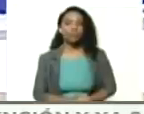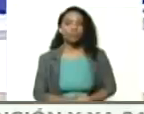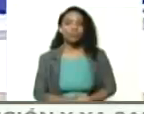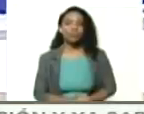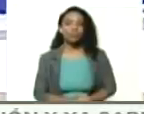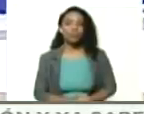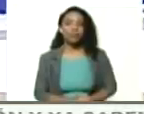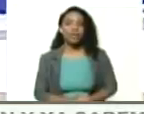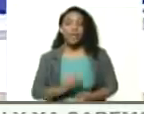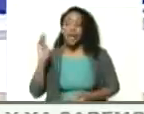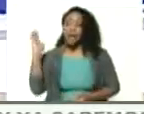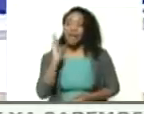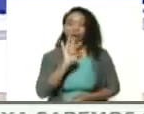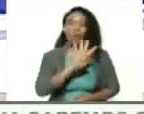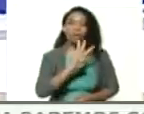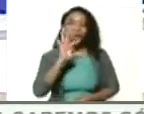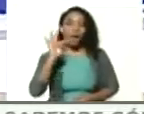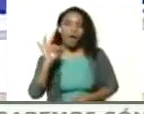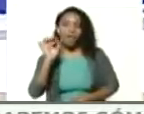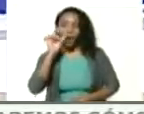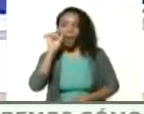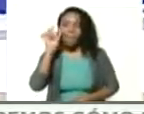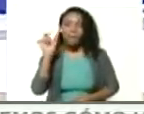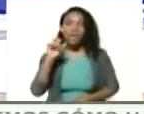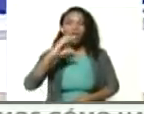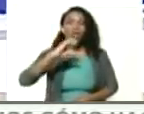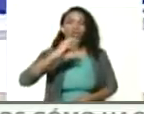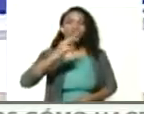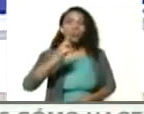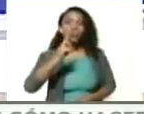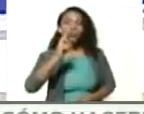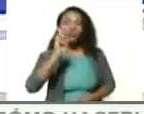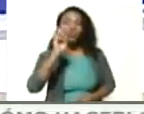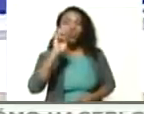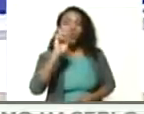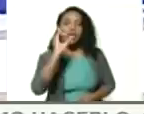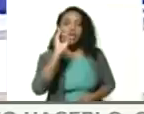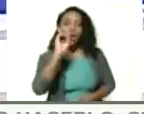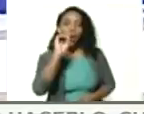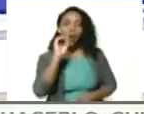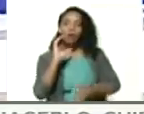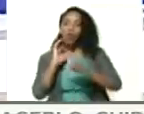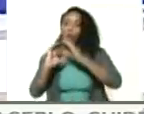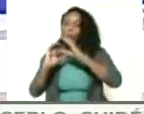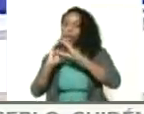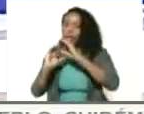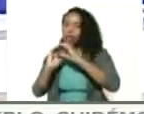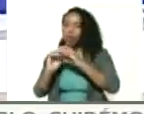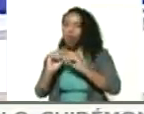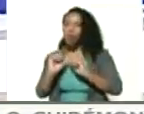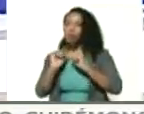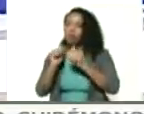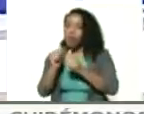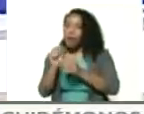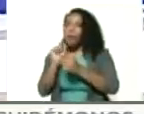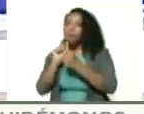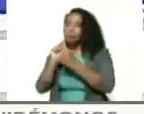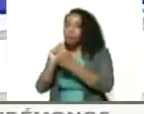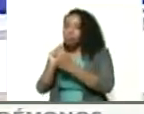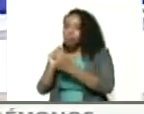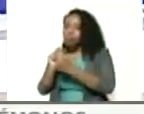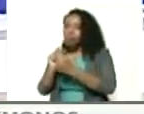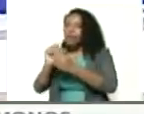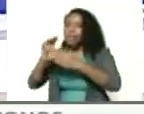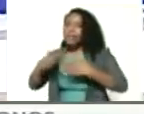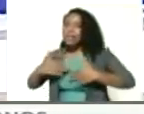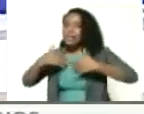que viene del 4 de febrero, Suárez Churio, y conversó con los muchachos e iniciaron la preparación del